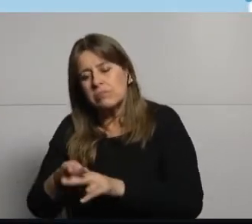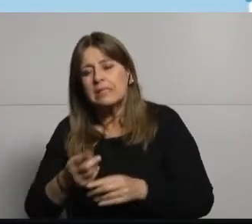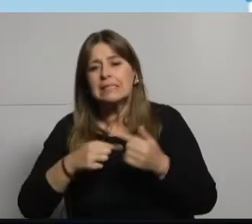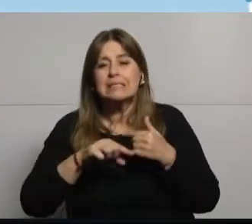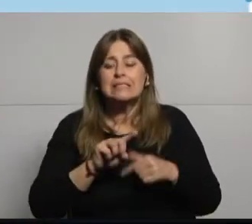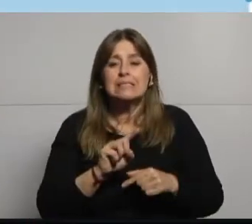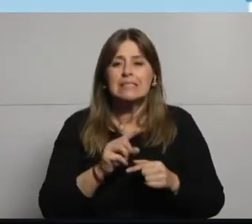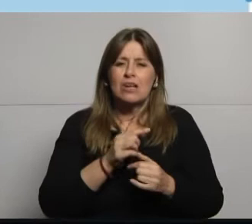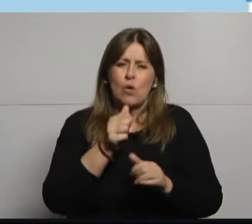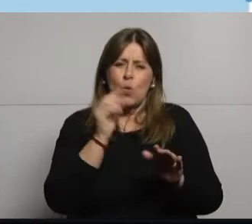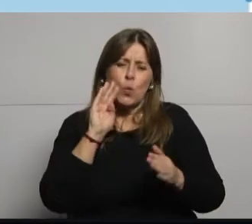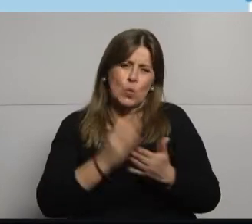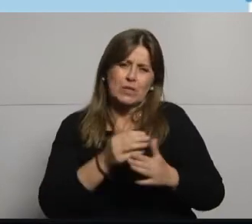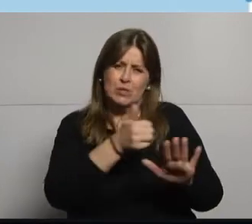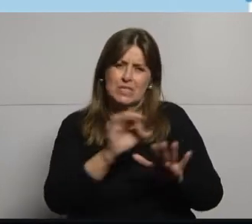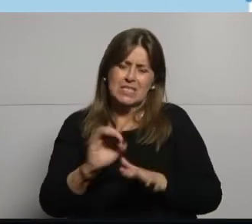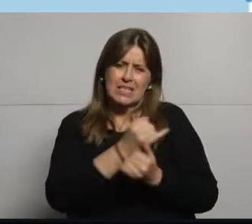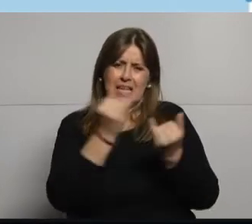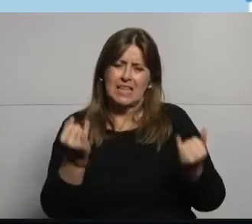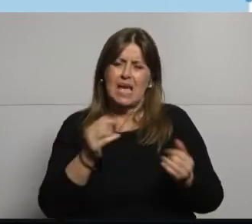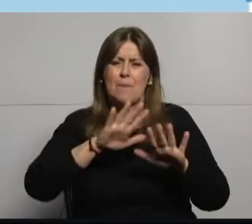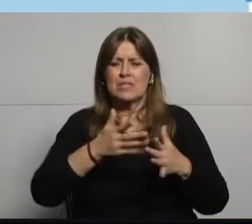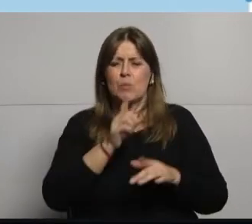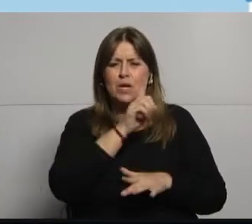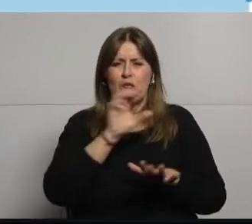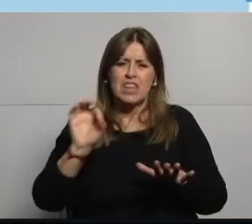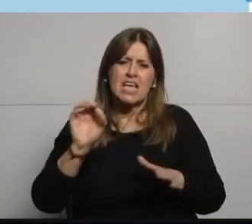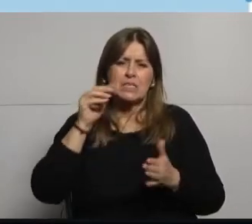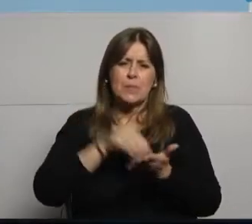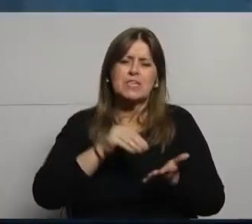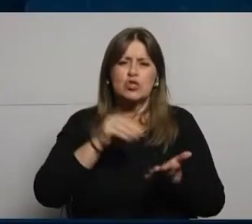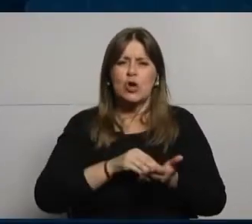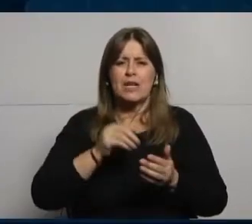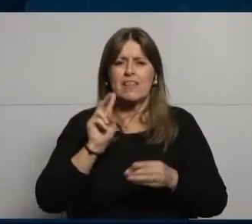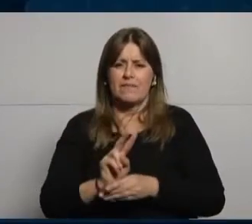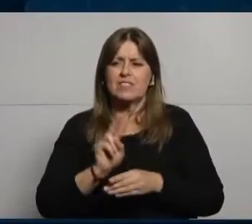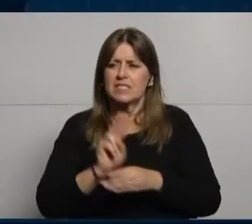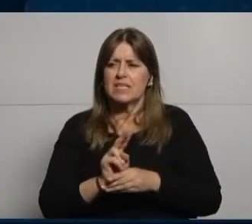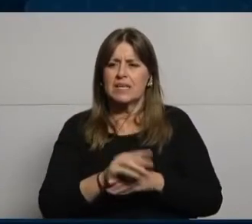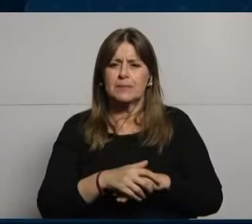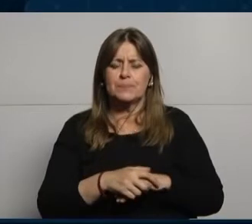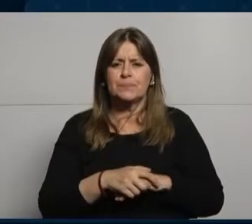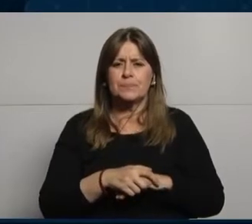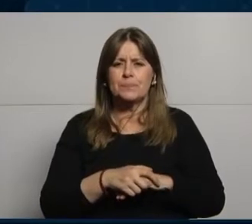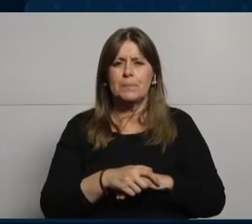últimos 60 días han habido del orden de 10 millones de visitas. Y bueno,